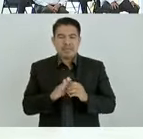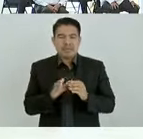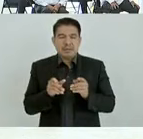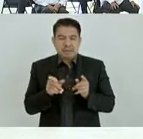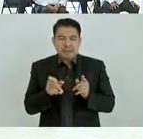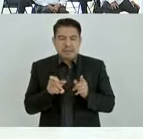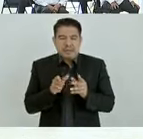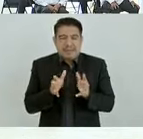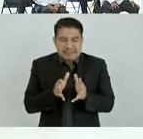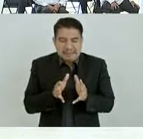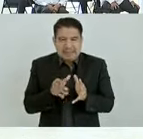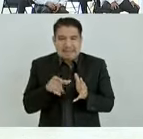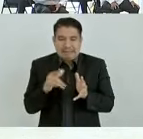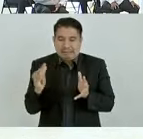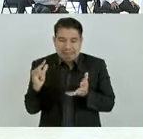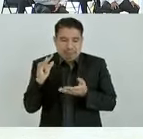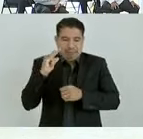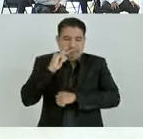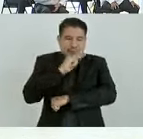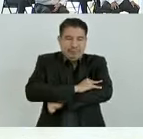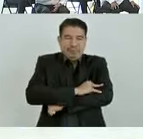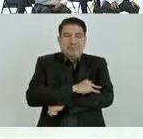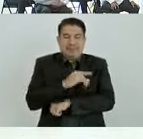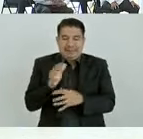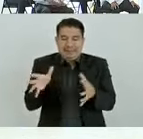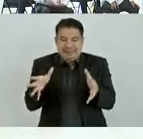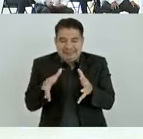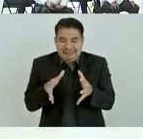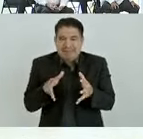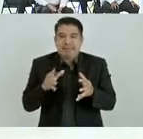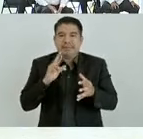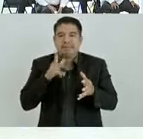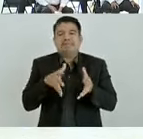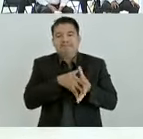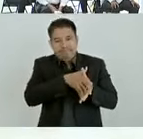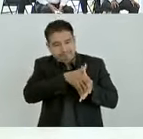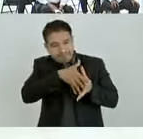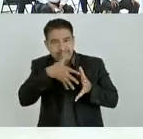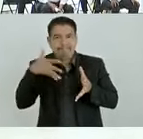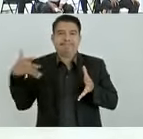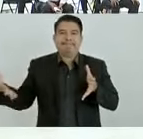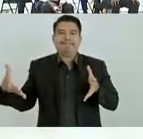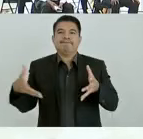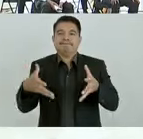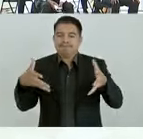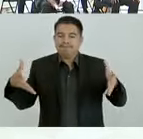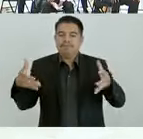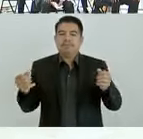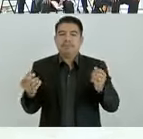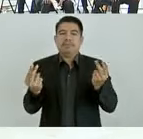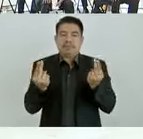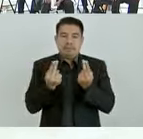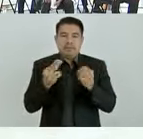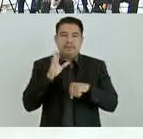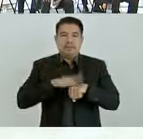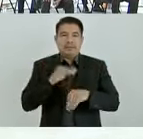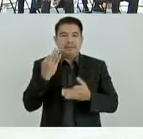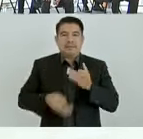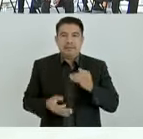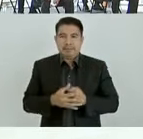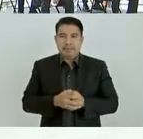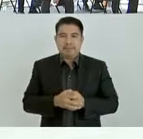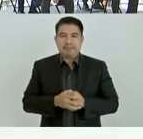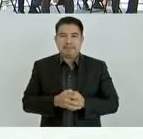chico, este aeropuerto, y hacía falta ampliarlo